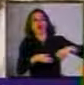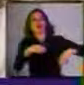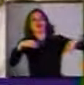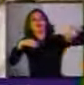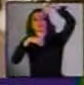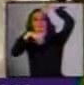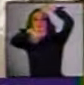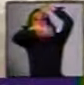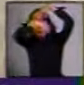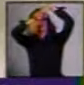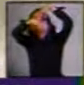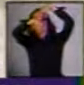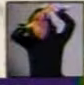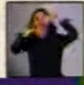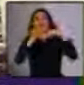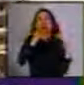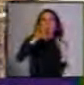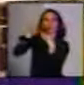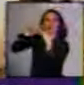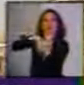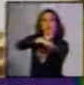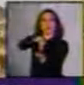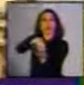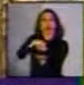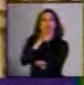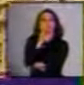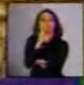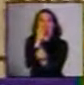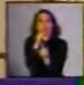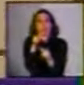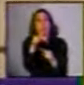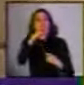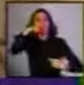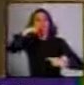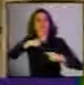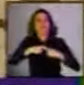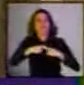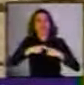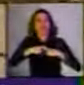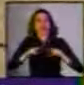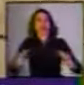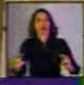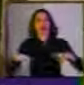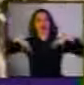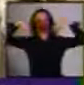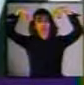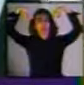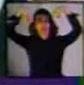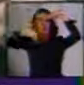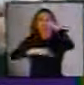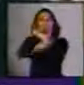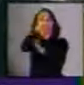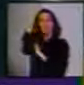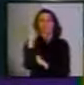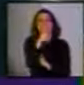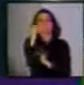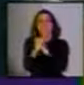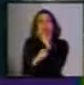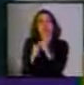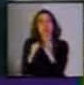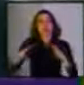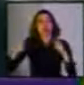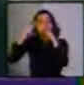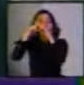miran hacia la Plaza de Armas. Son torres que están construidas en fierro de hace más de 100 años, pero que nunca fueron visitadas. Y lo que es más interesante